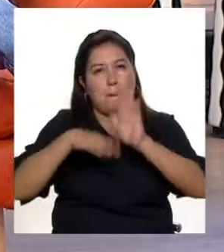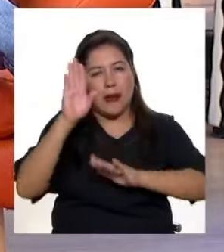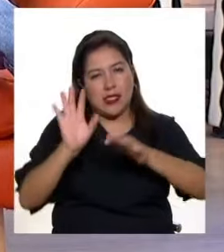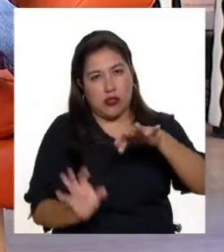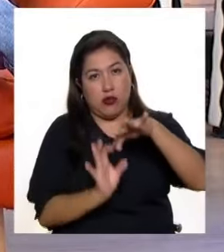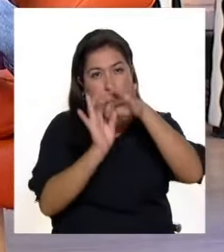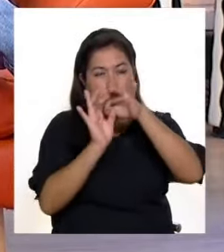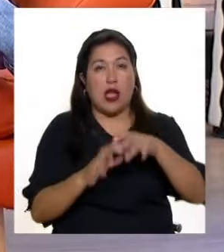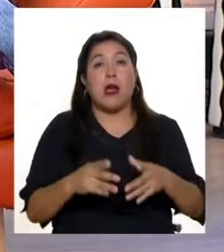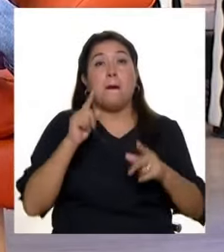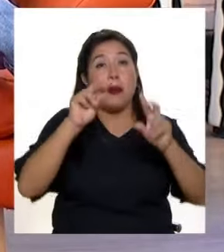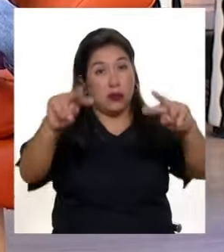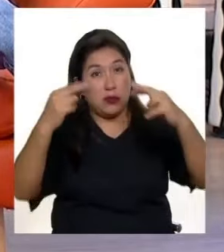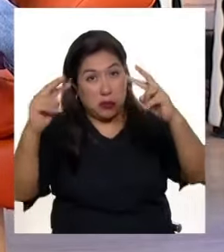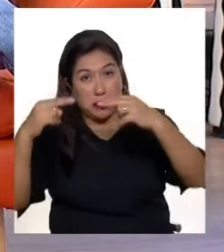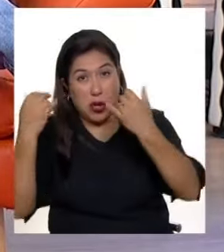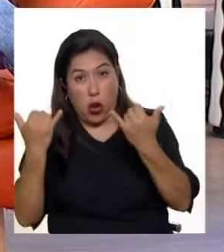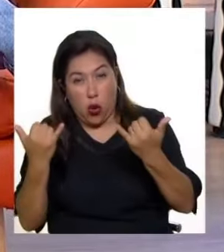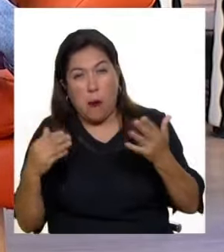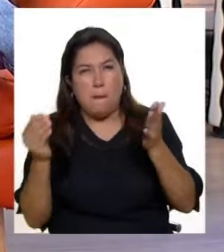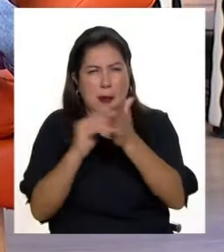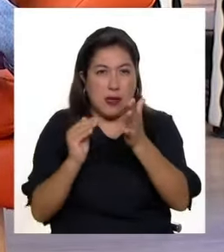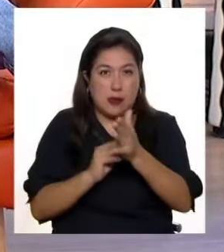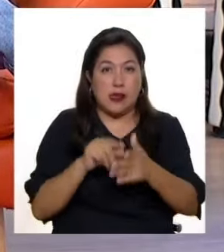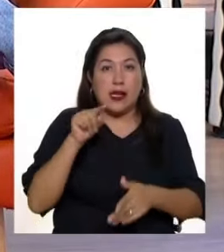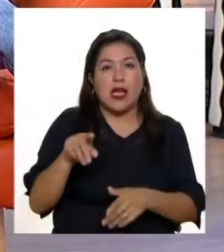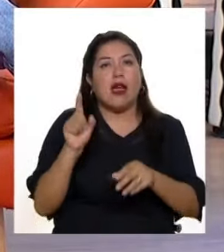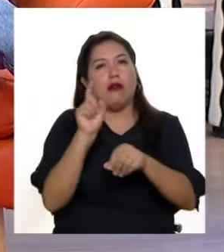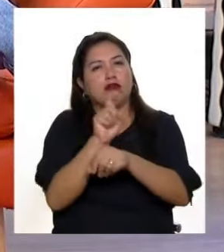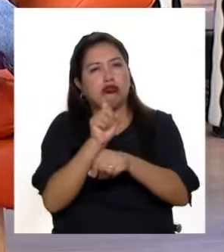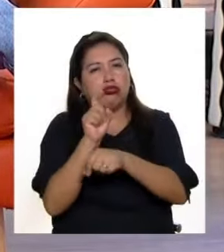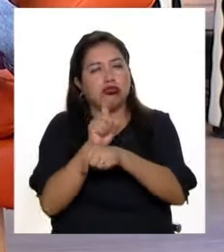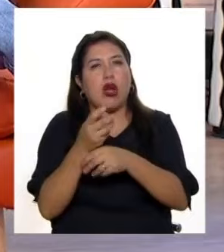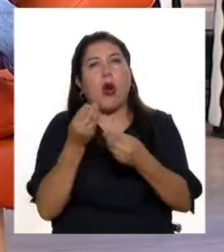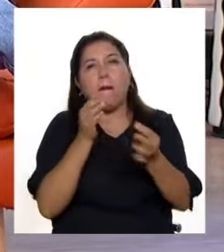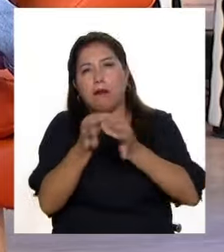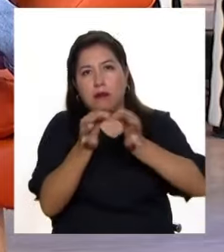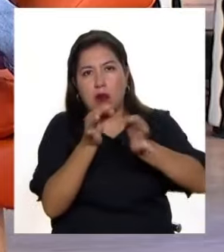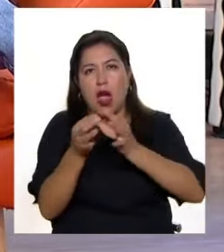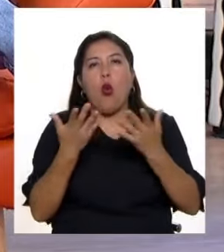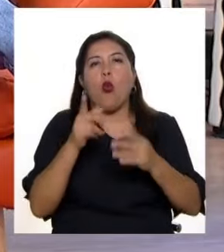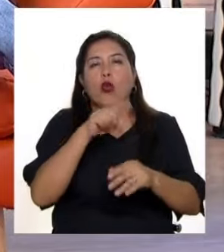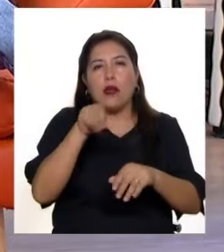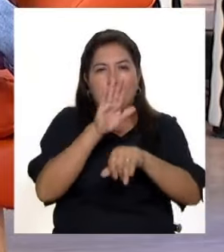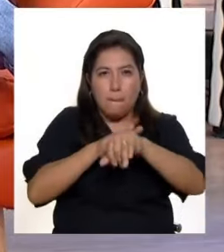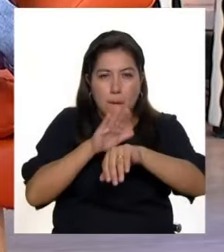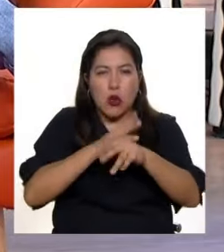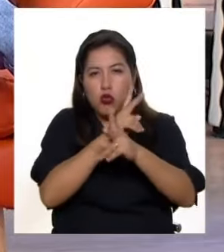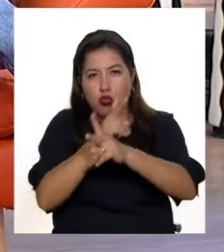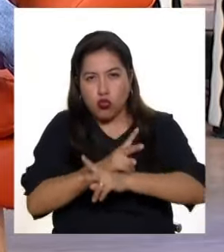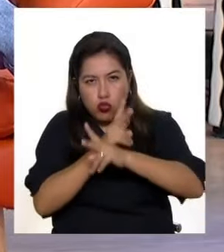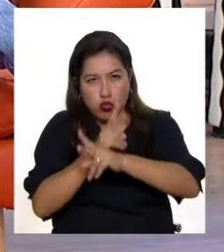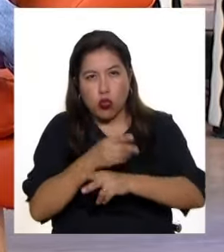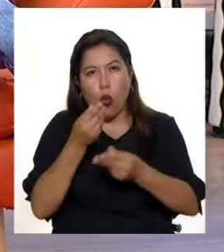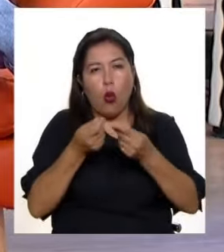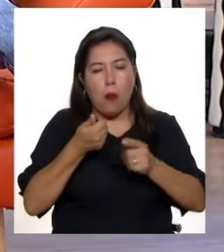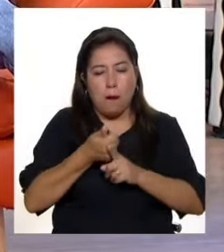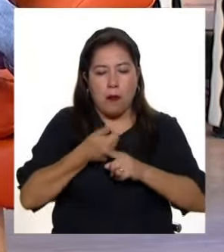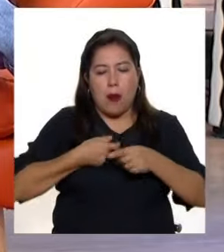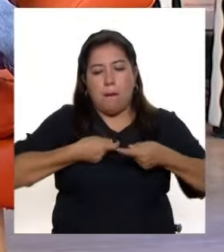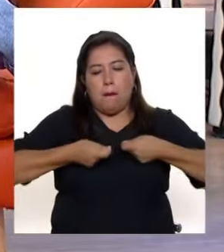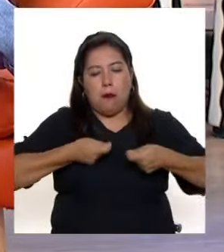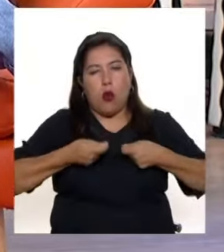a todos nuestros televidentes esta educación para la salud tan necesaria, para prevenir, para el cuidado y para el buen manejo de un problema tan común